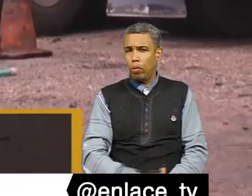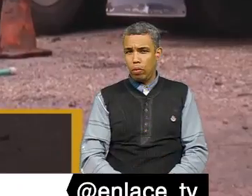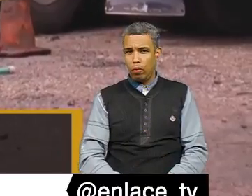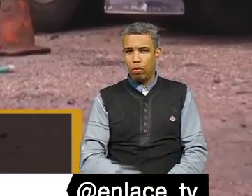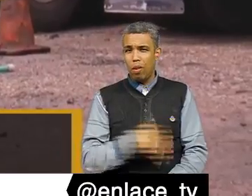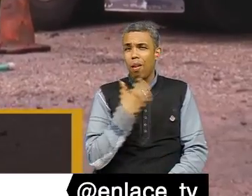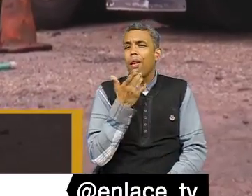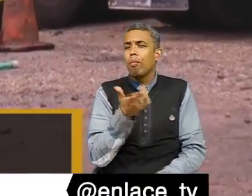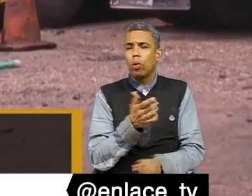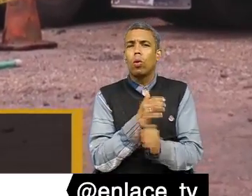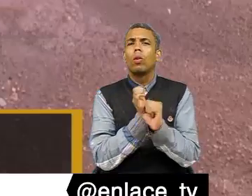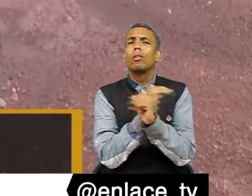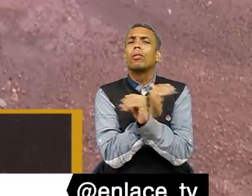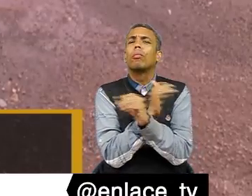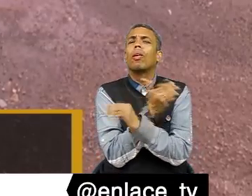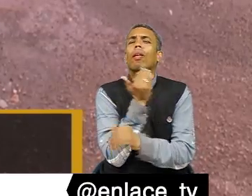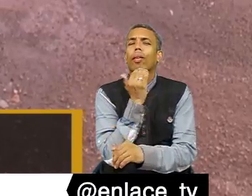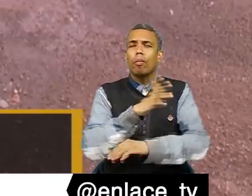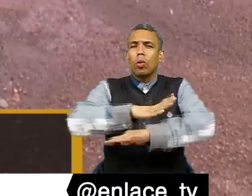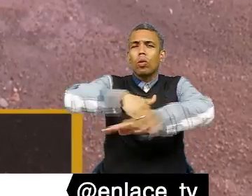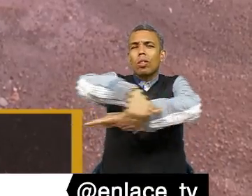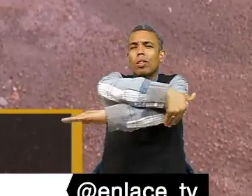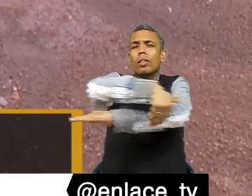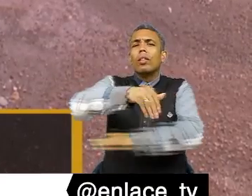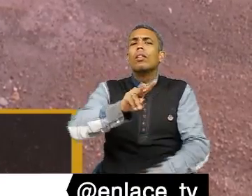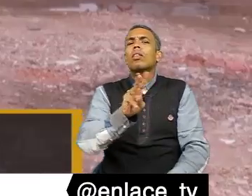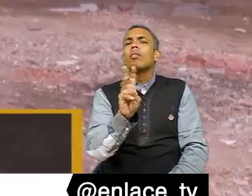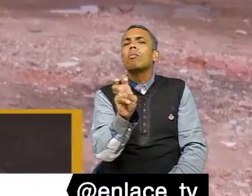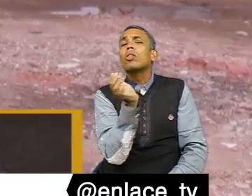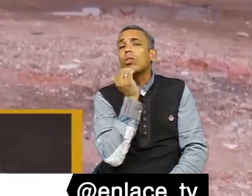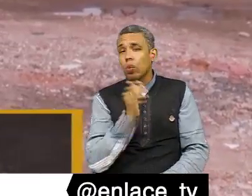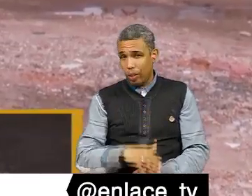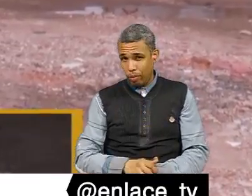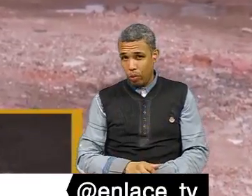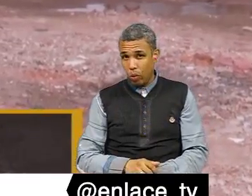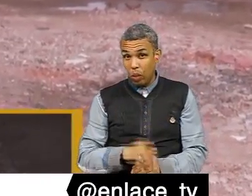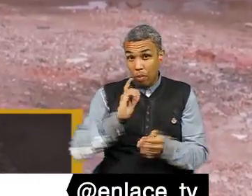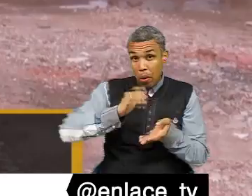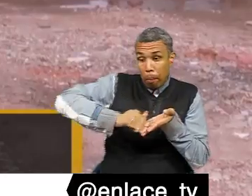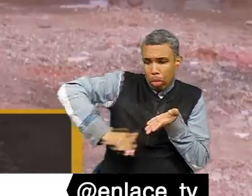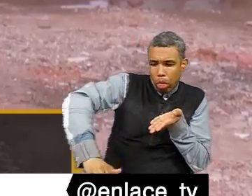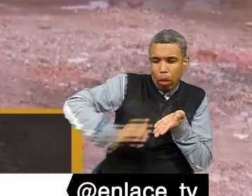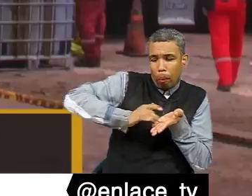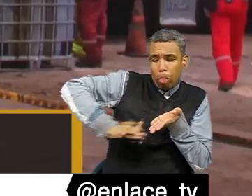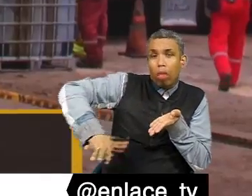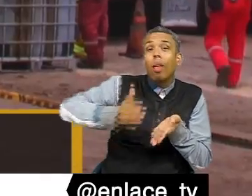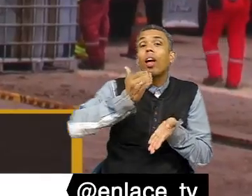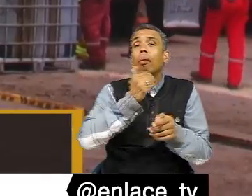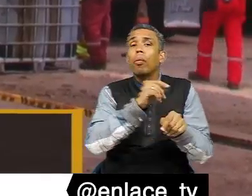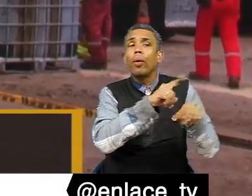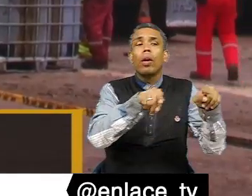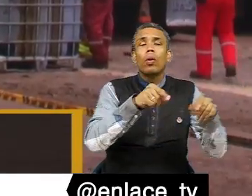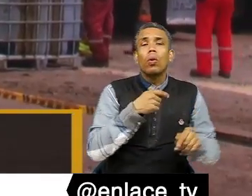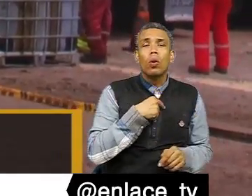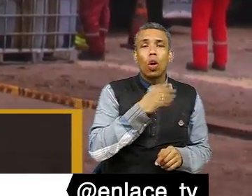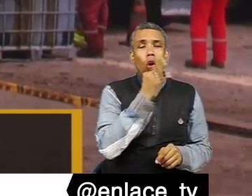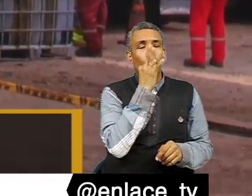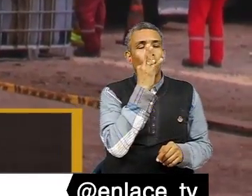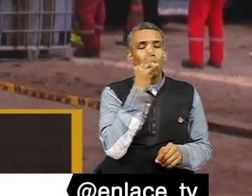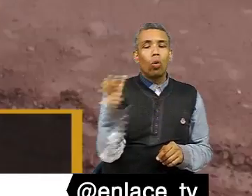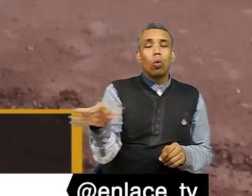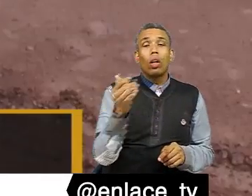hay restaurantes, hay personas fumando? Eso sería un problema muy delicado, y aún nos siguen pasando vehículos a alta tarde de la noche, en la